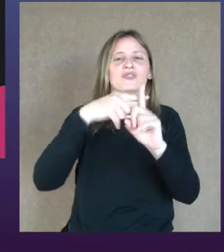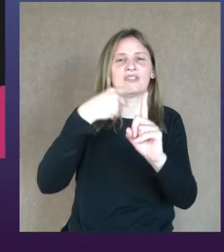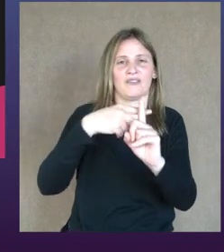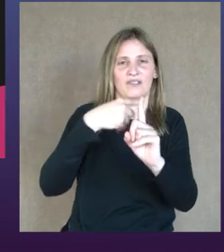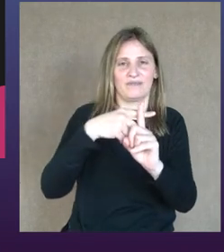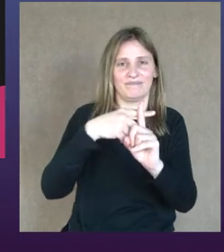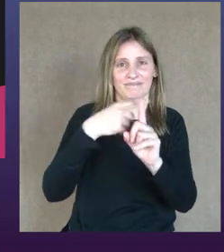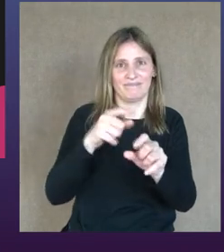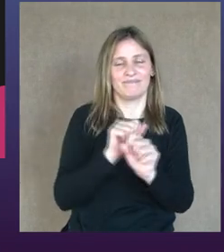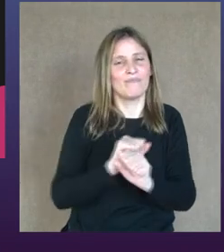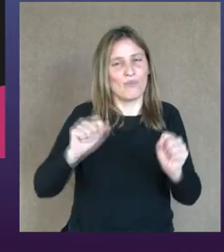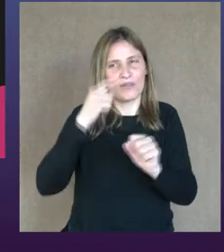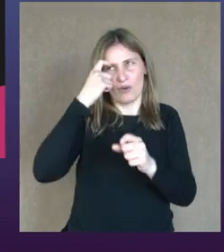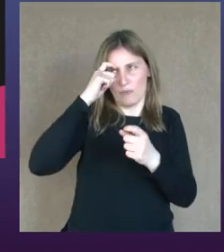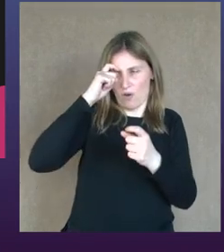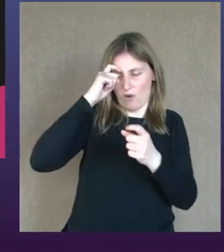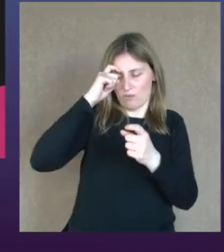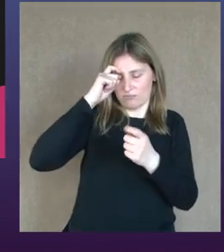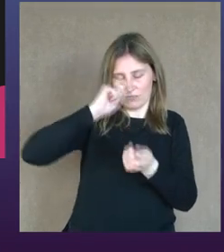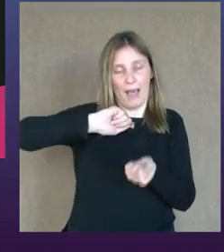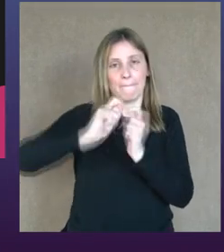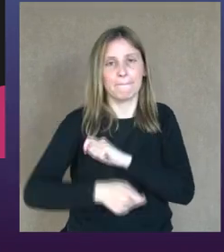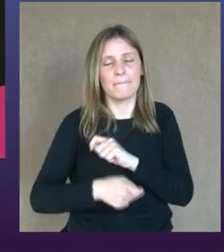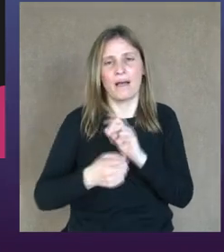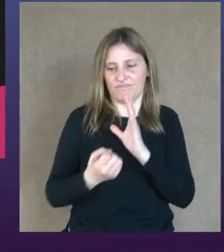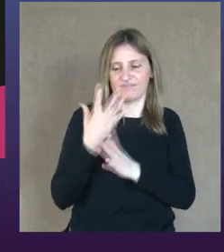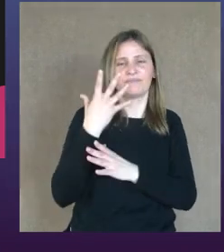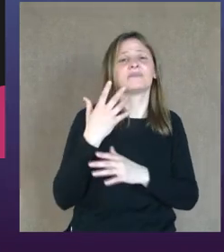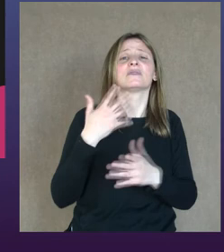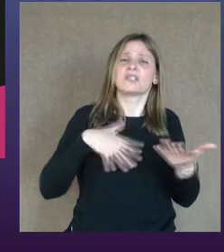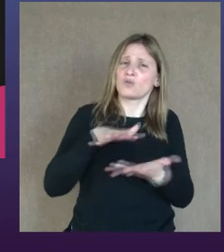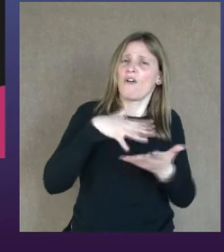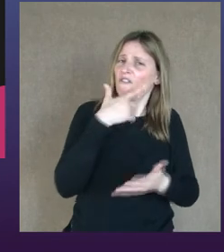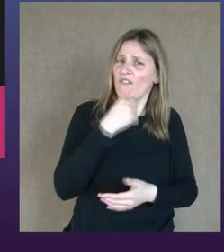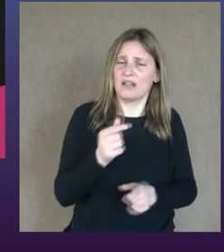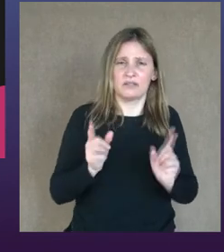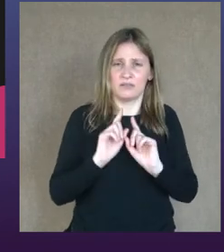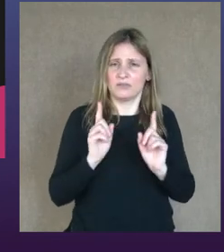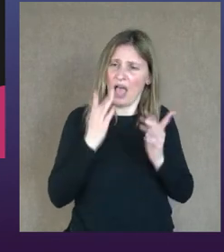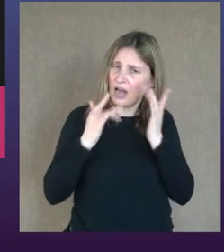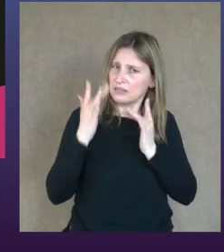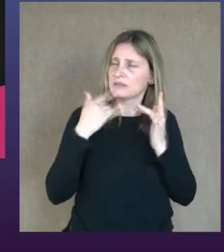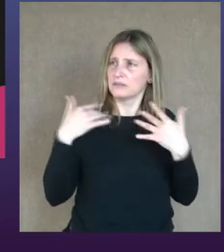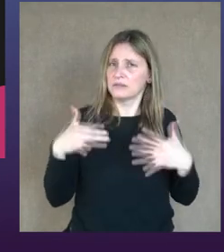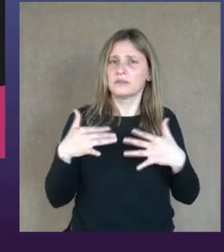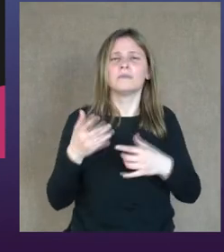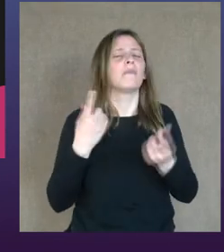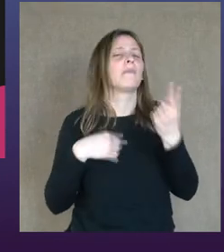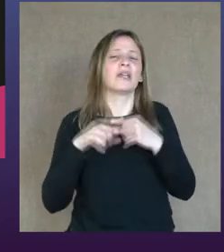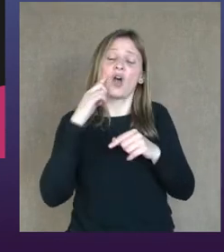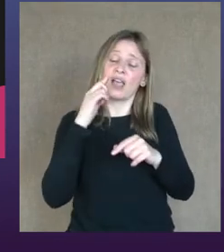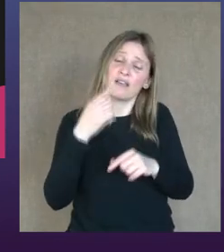de qué manera me puedo recrear. Sé que no es una situación fácil para ningún artista, pero bueno, hay que